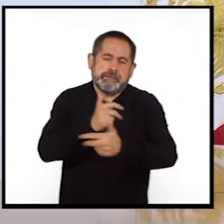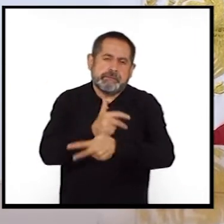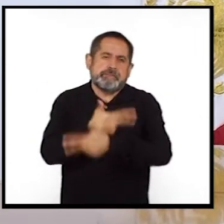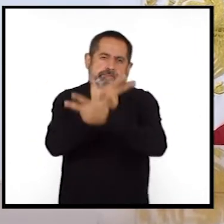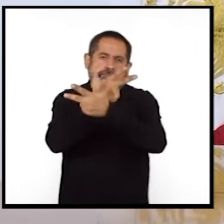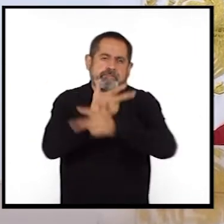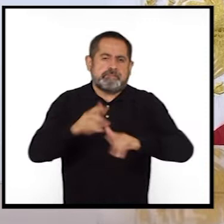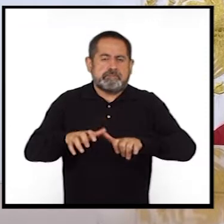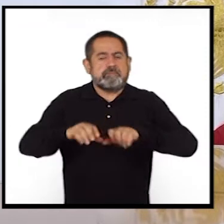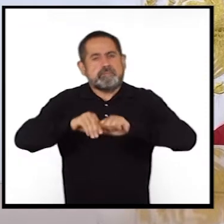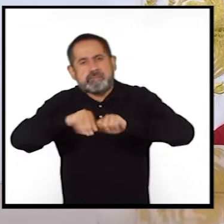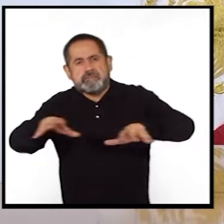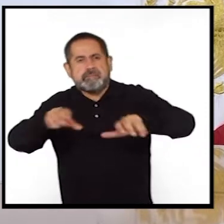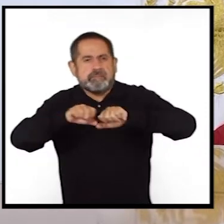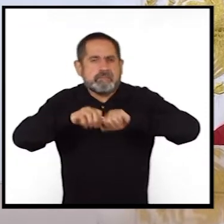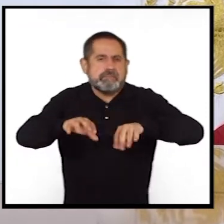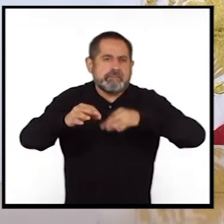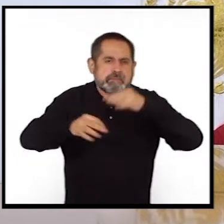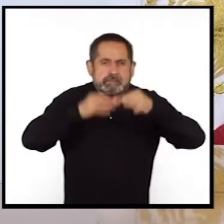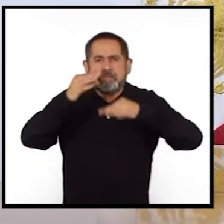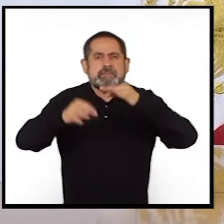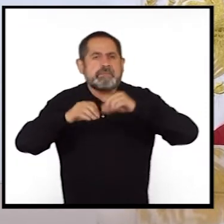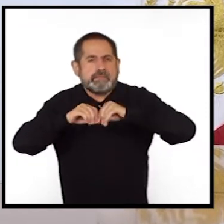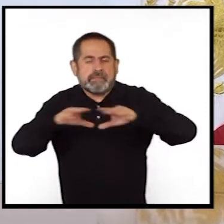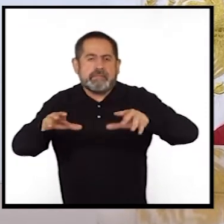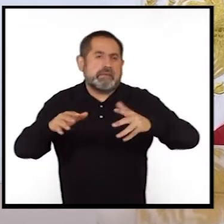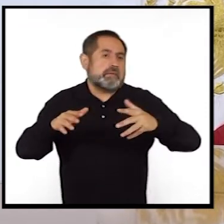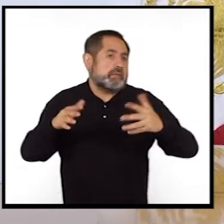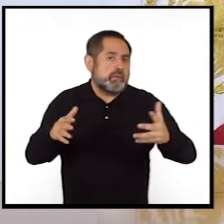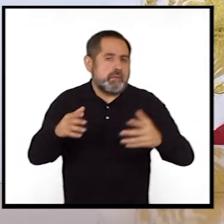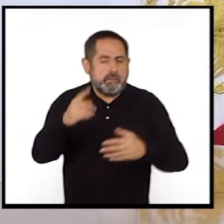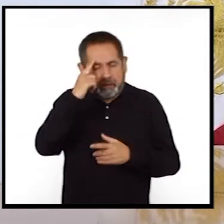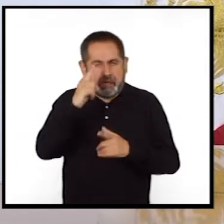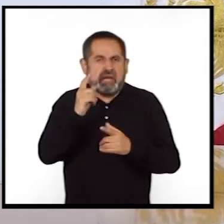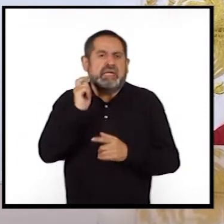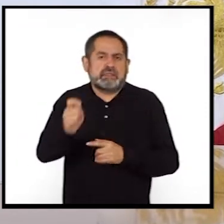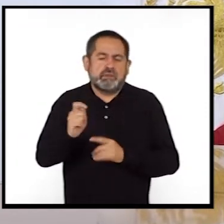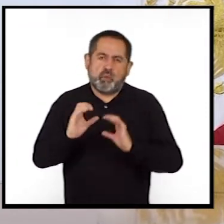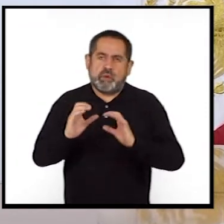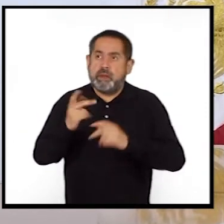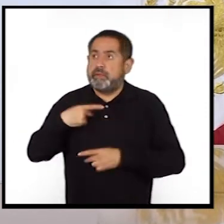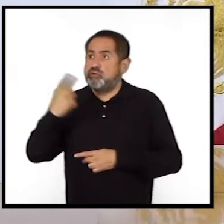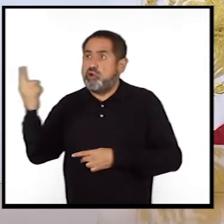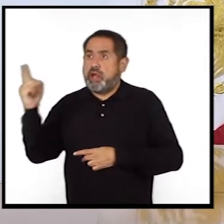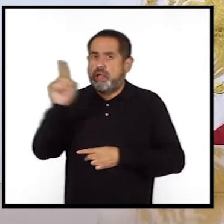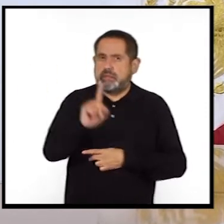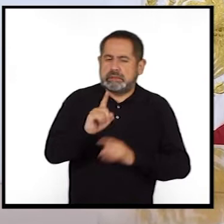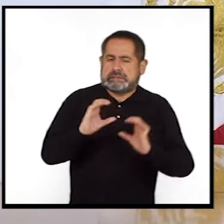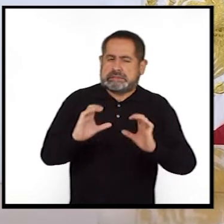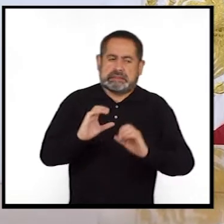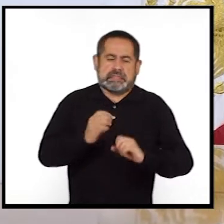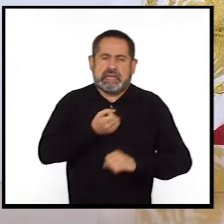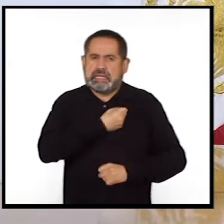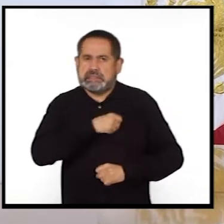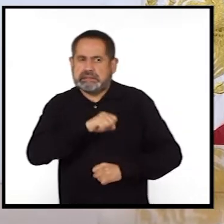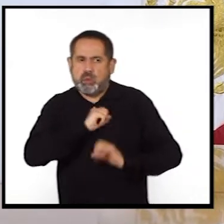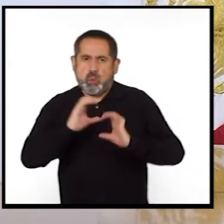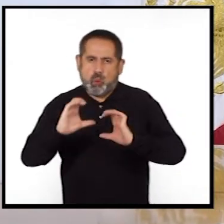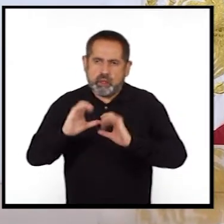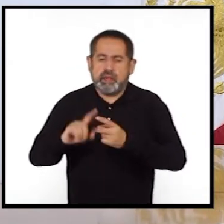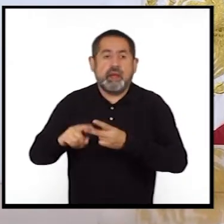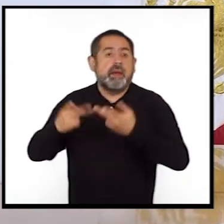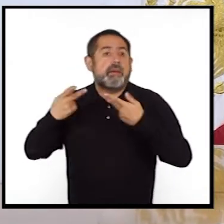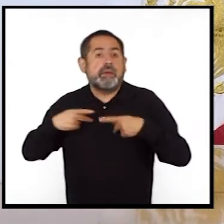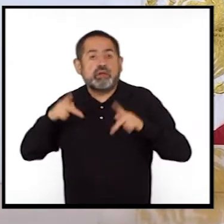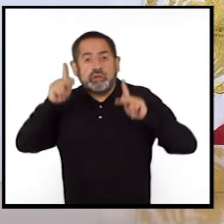en la versión digital, a fin de preservar la salud de expositores,